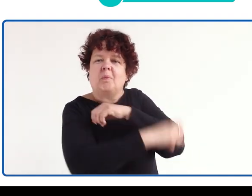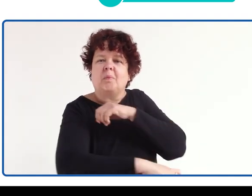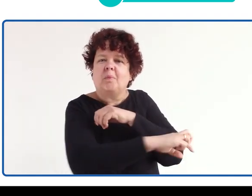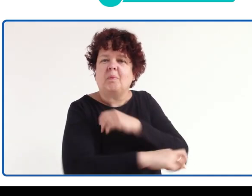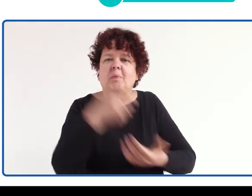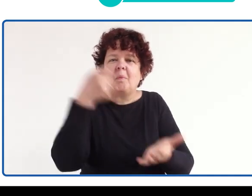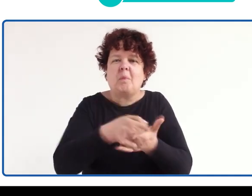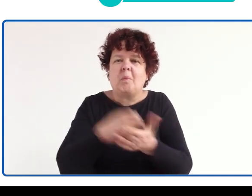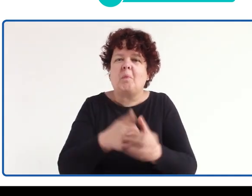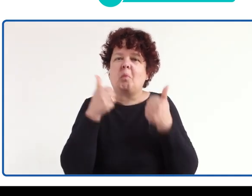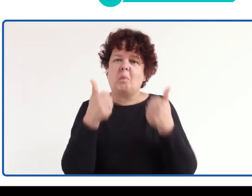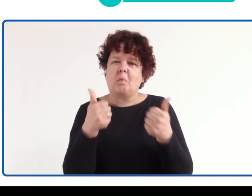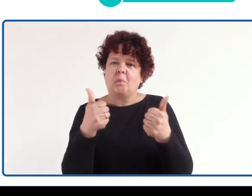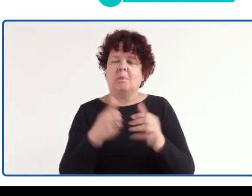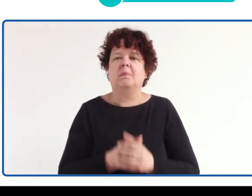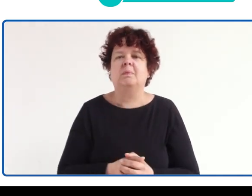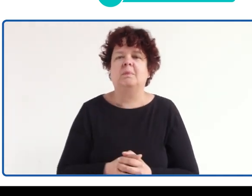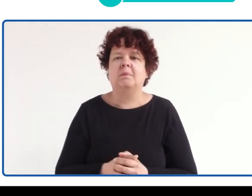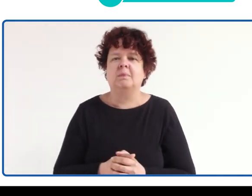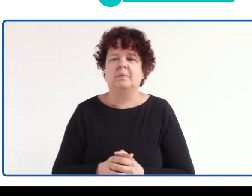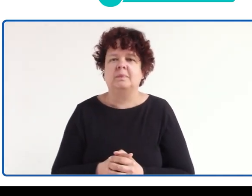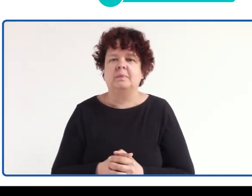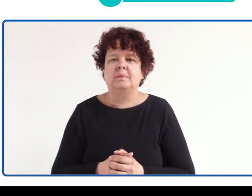un buen precio.